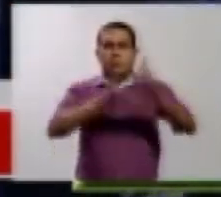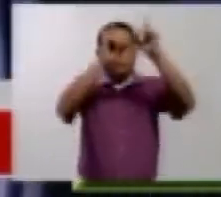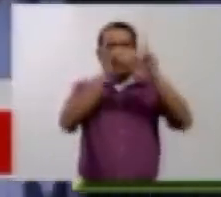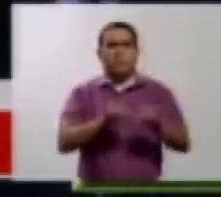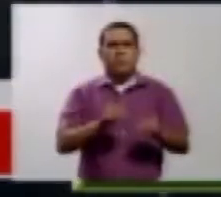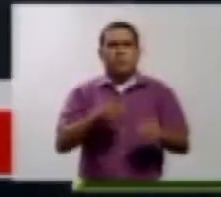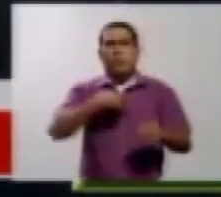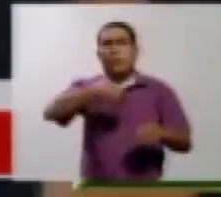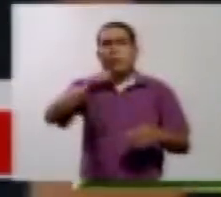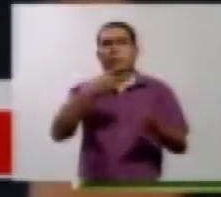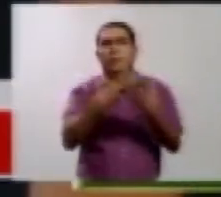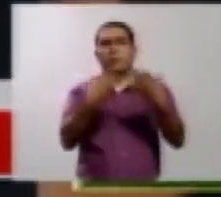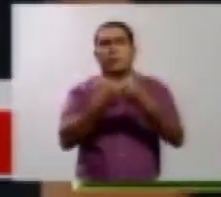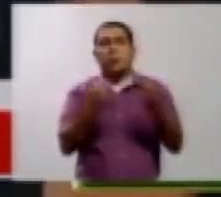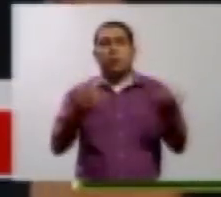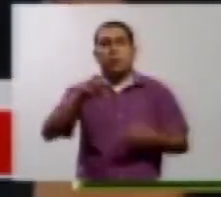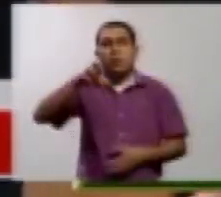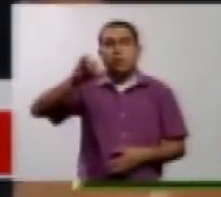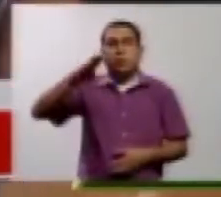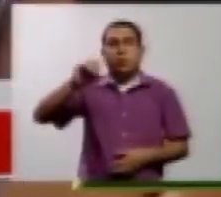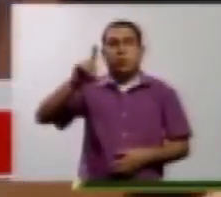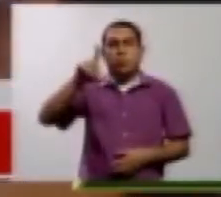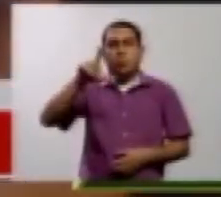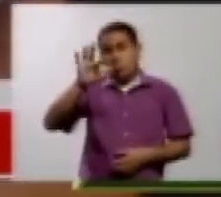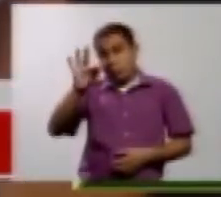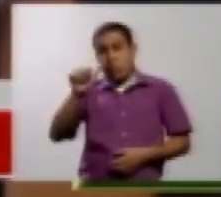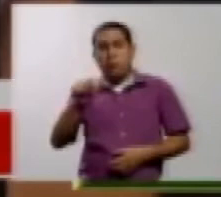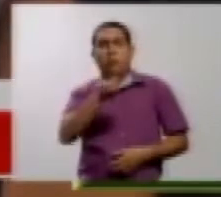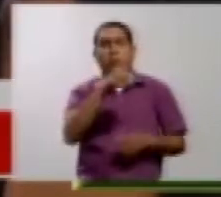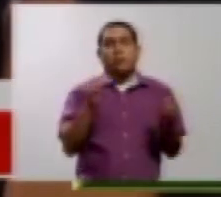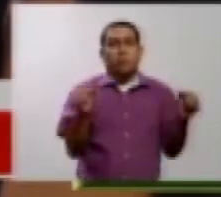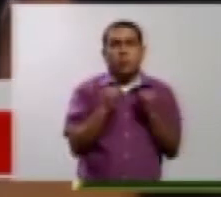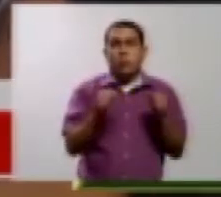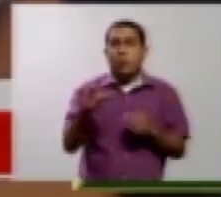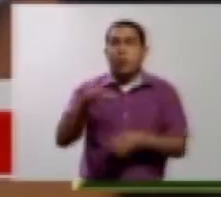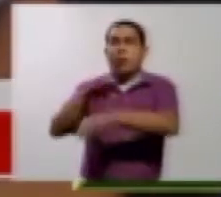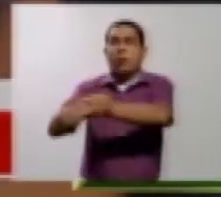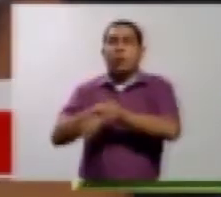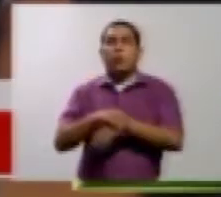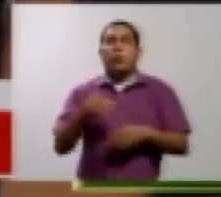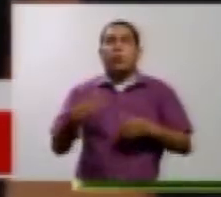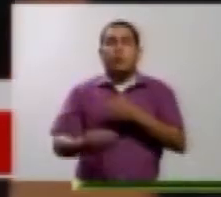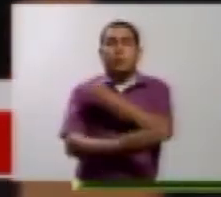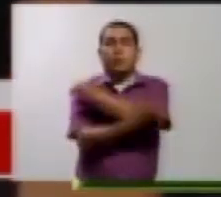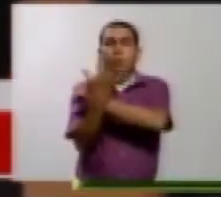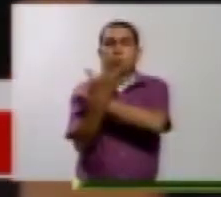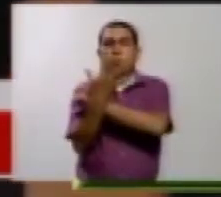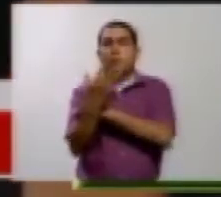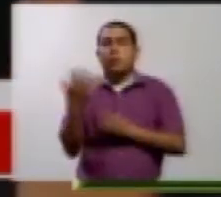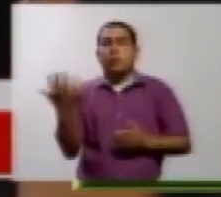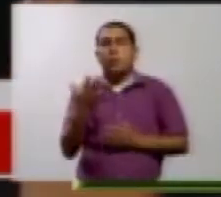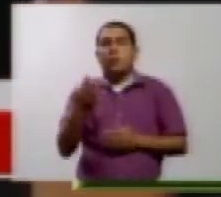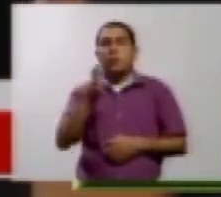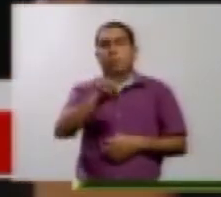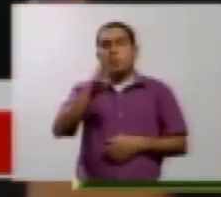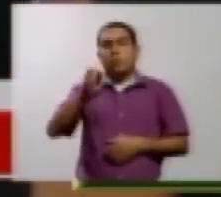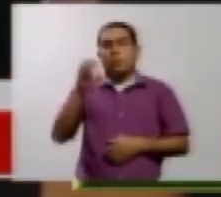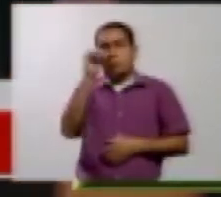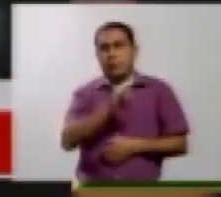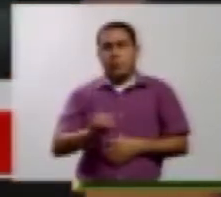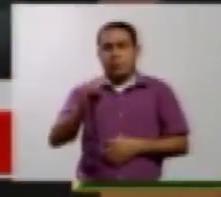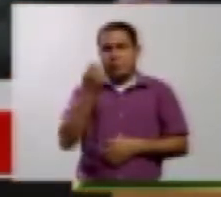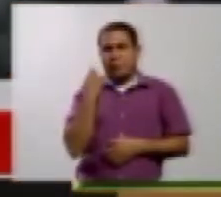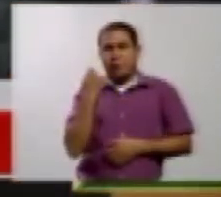envió a la cárcel La Picota de Bogotá. Char Navas fue capturado en Puerto Colombia Atlántico el pasado 28 de octubre. Y la Sala